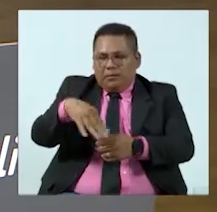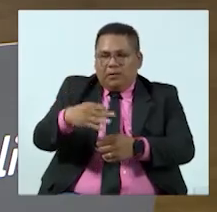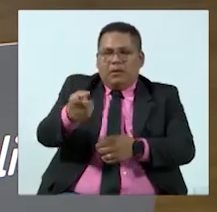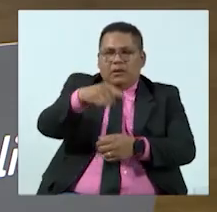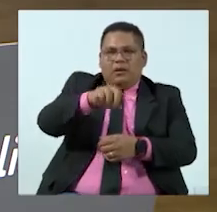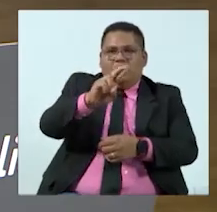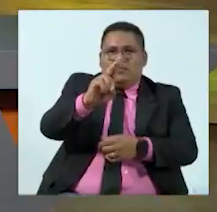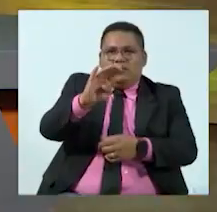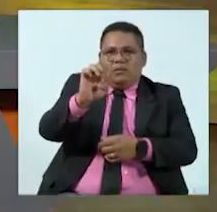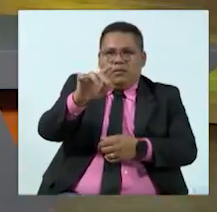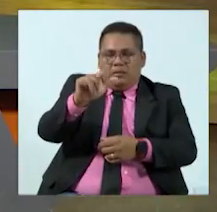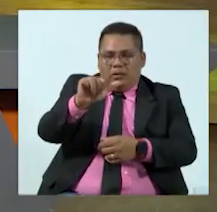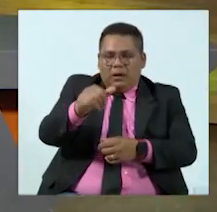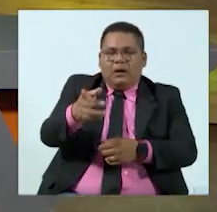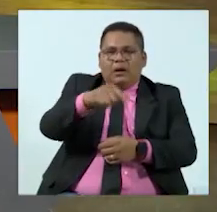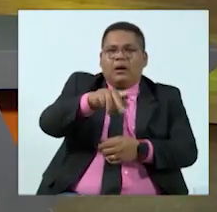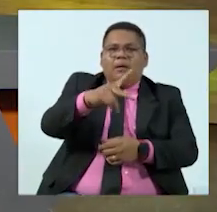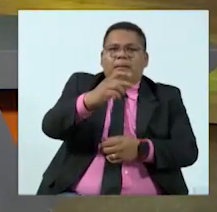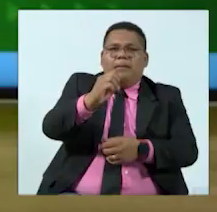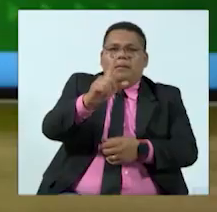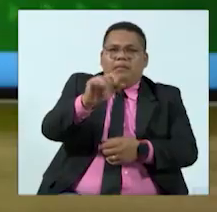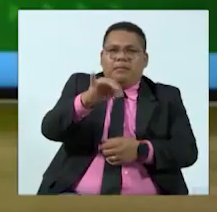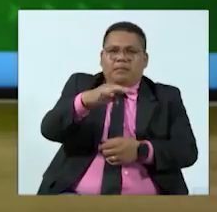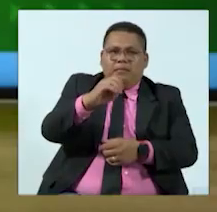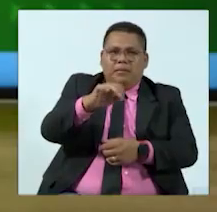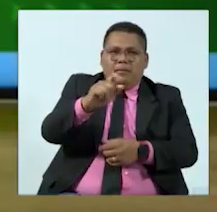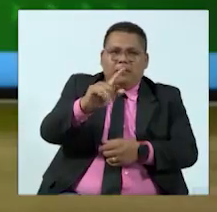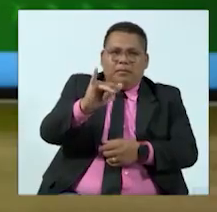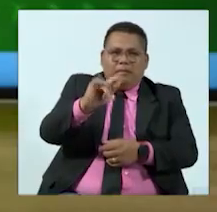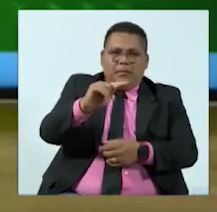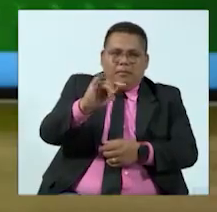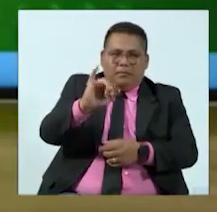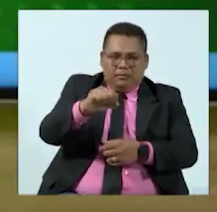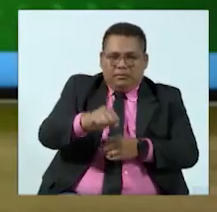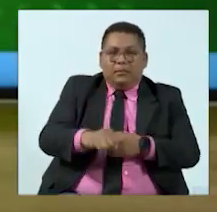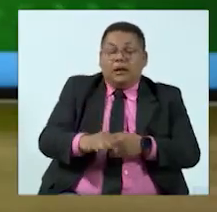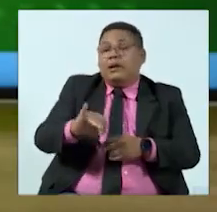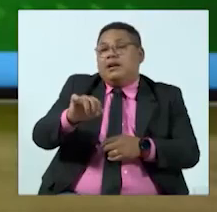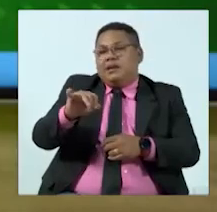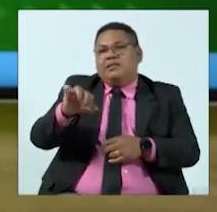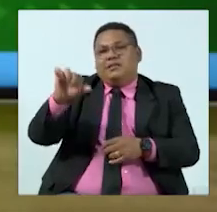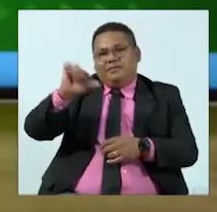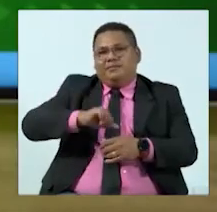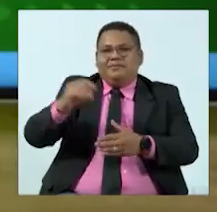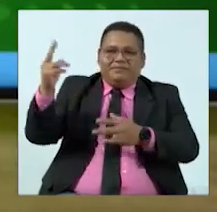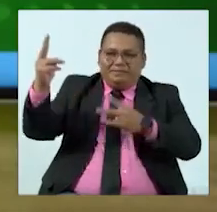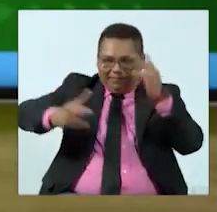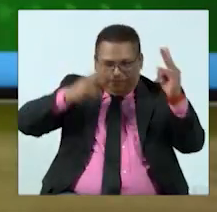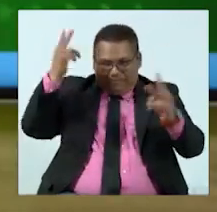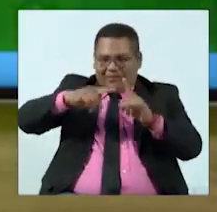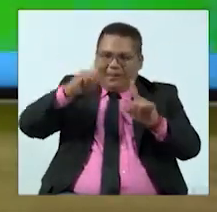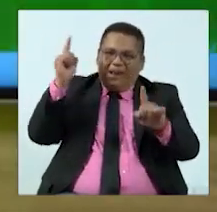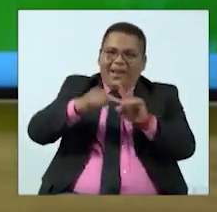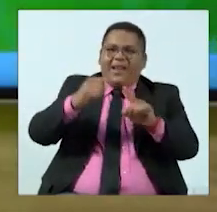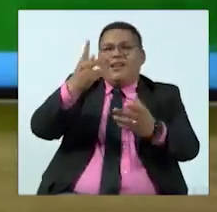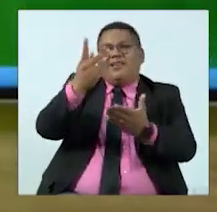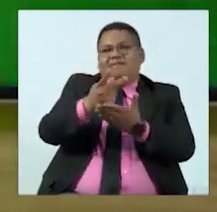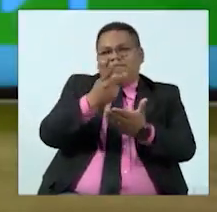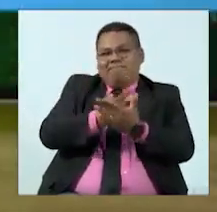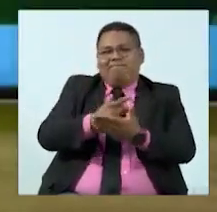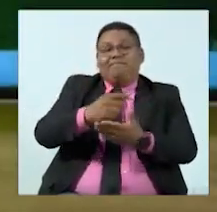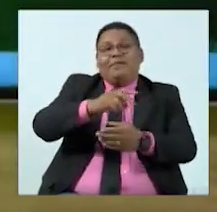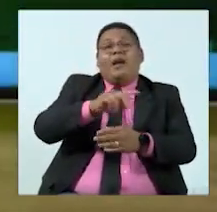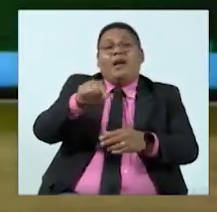poliomelitis doctor bienvenido Buenas tardes gracias por la invitación y sí Ese es el motivo de la visita estamos en una campaña